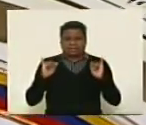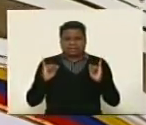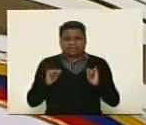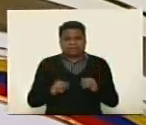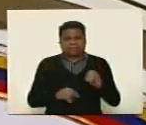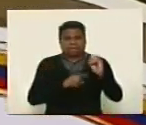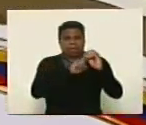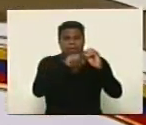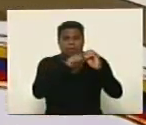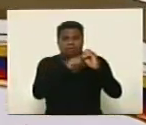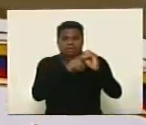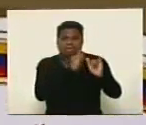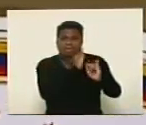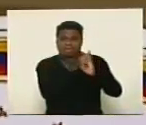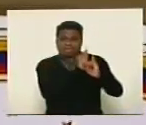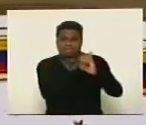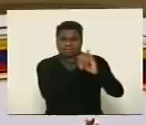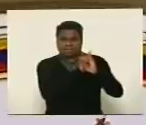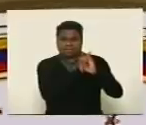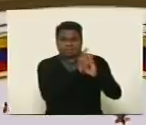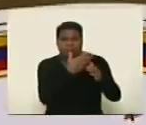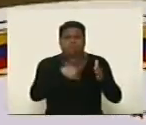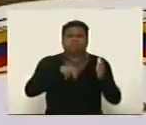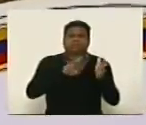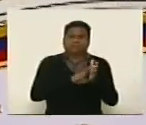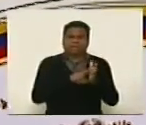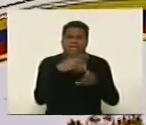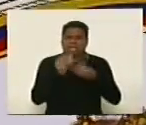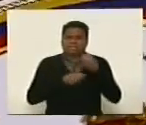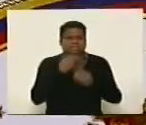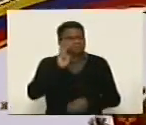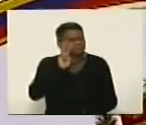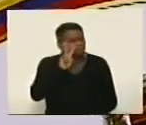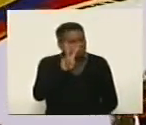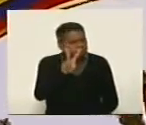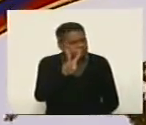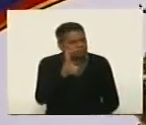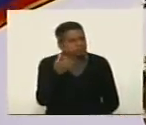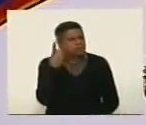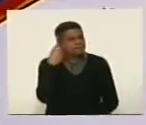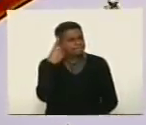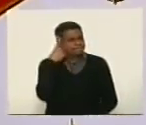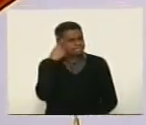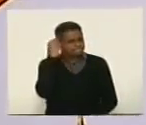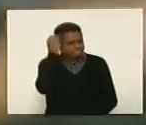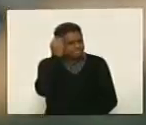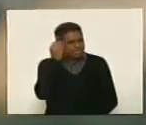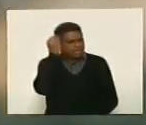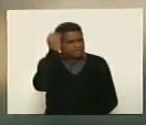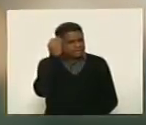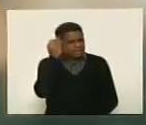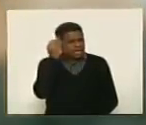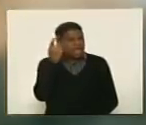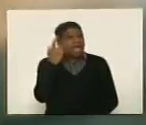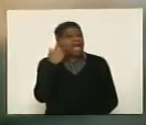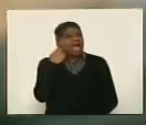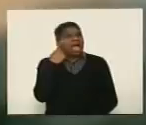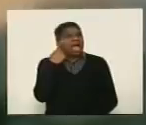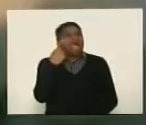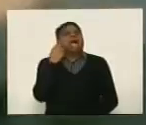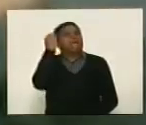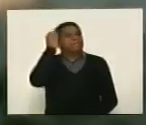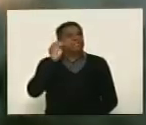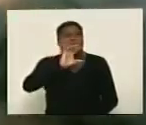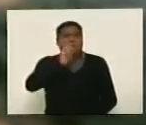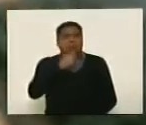El Petro hay que retomar y visualizar lo que ha sido las criptomonedas en el mundo.